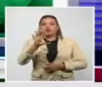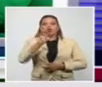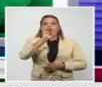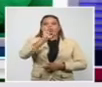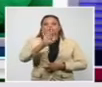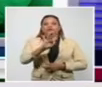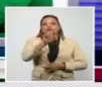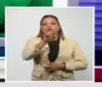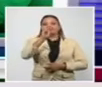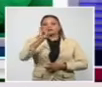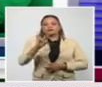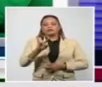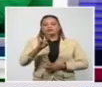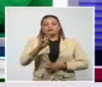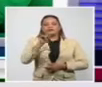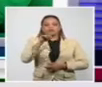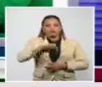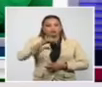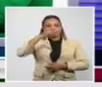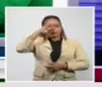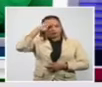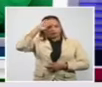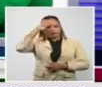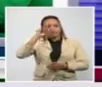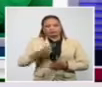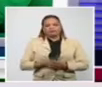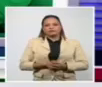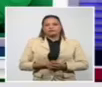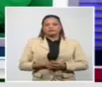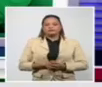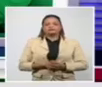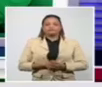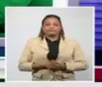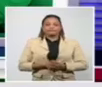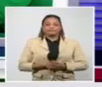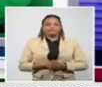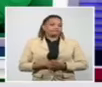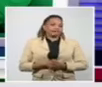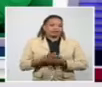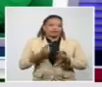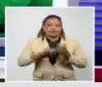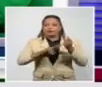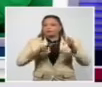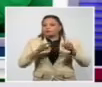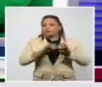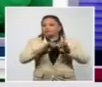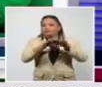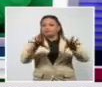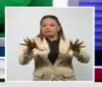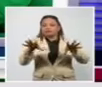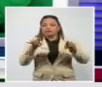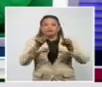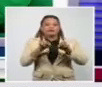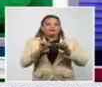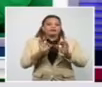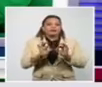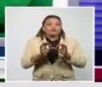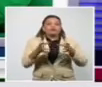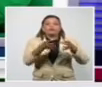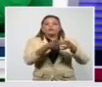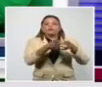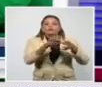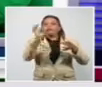819 son autóctonos, transmisión propia del territorio, que un por